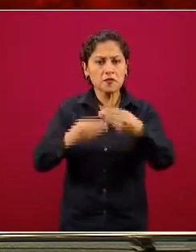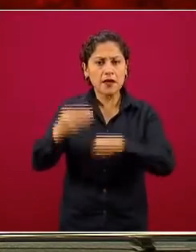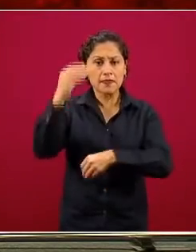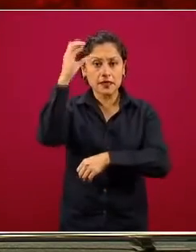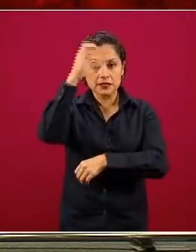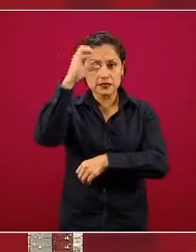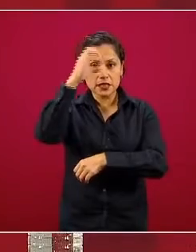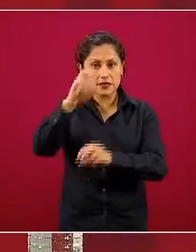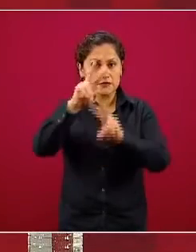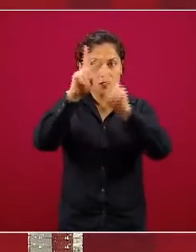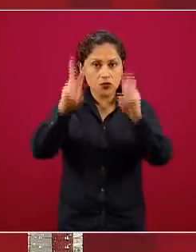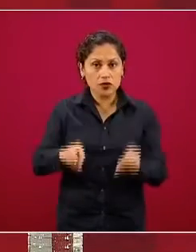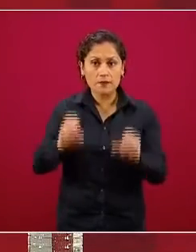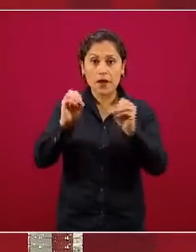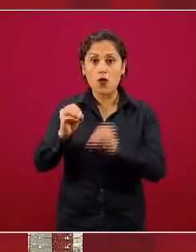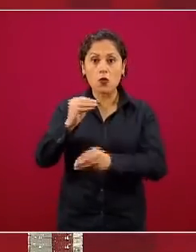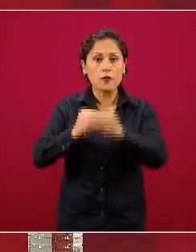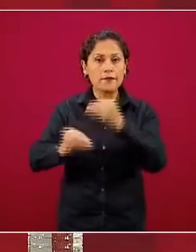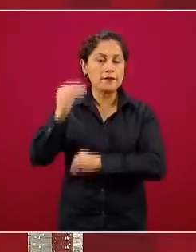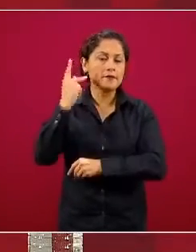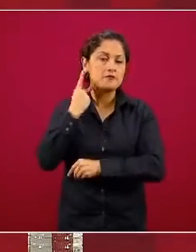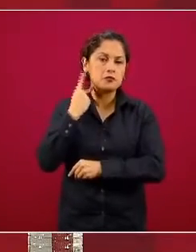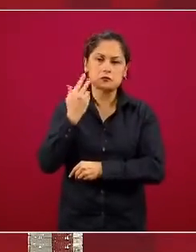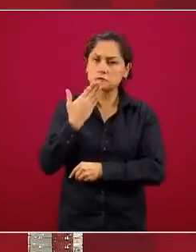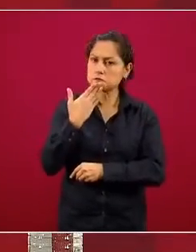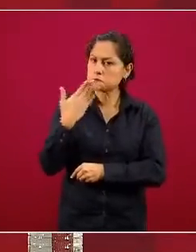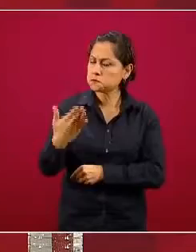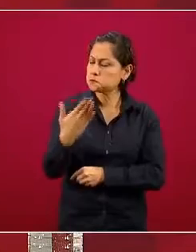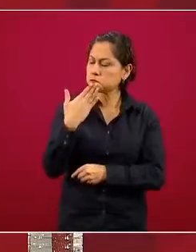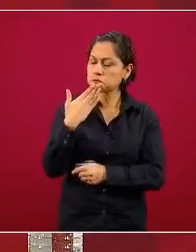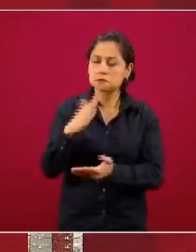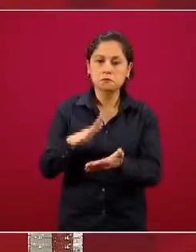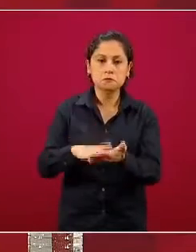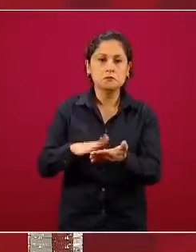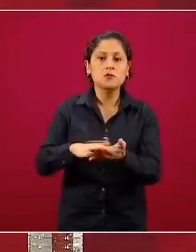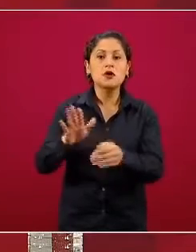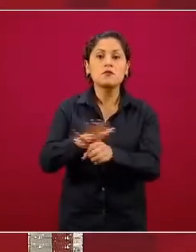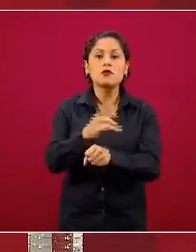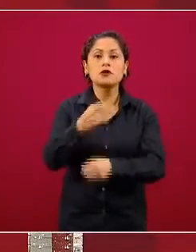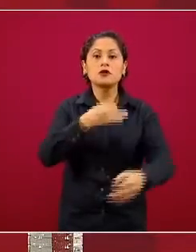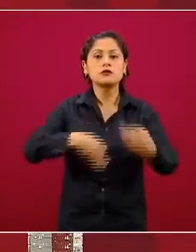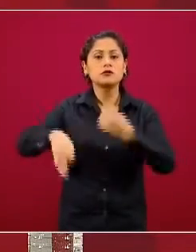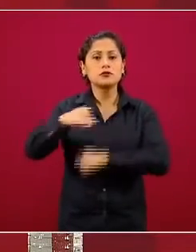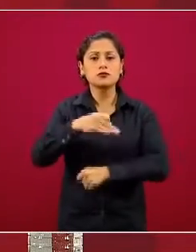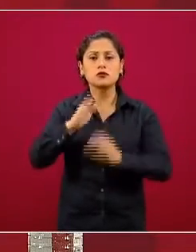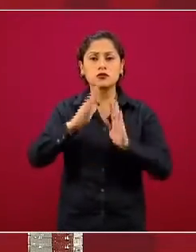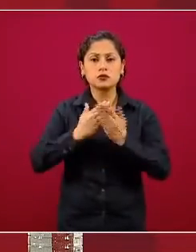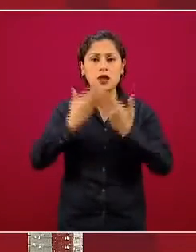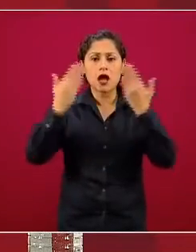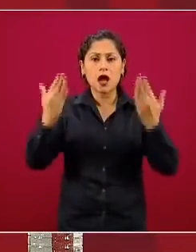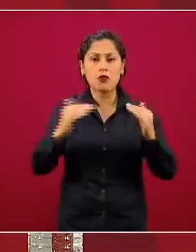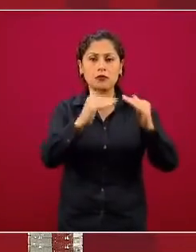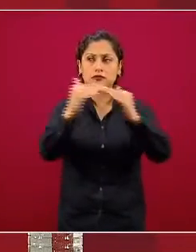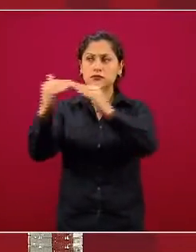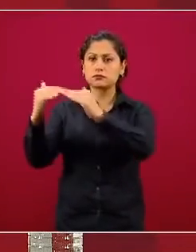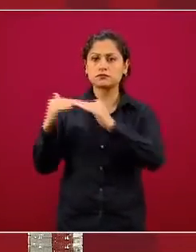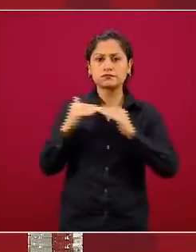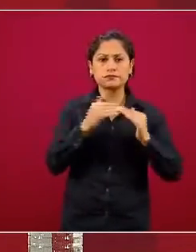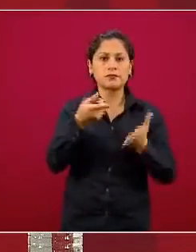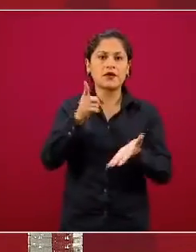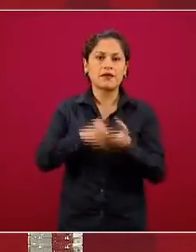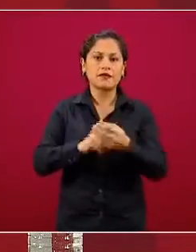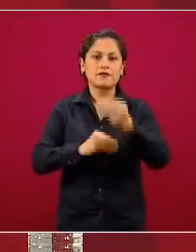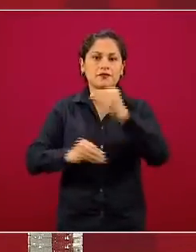Eso siempre es bienvenido y estamos en una democracia y en la ciencia pues también es fundamental el debate, si no, no crecería la